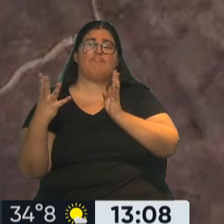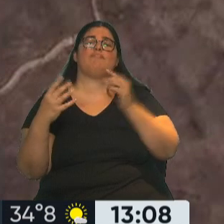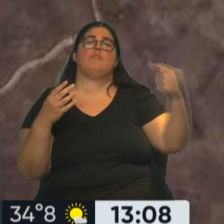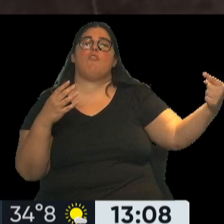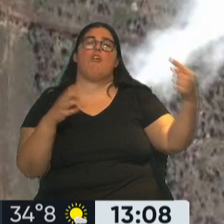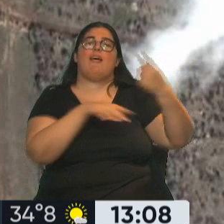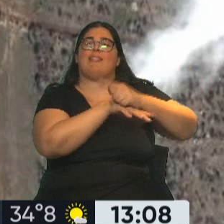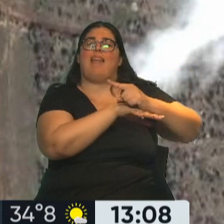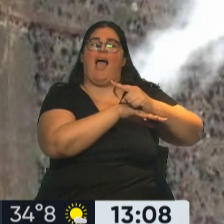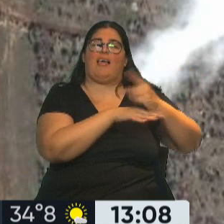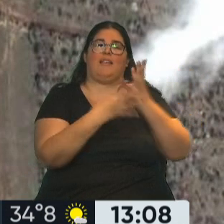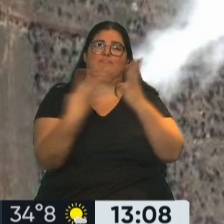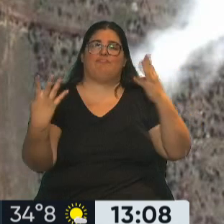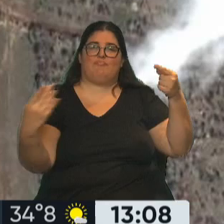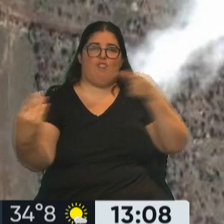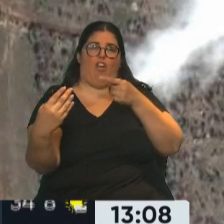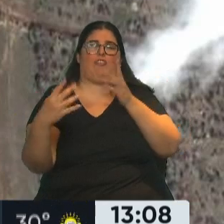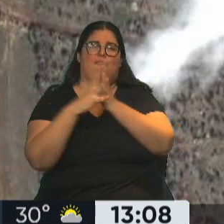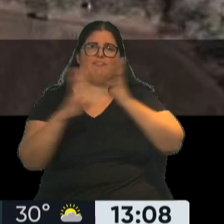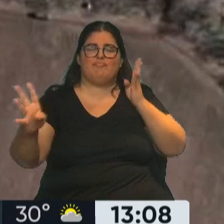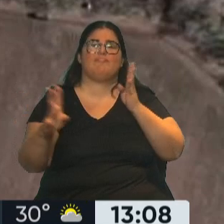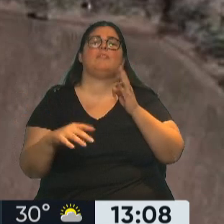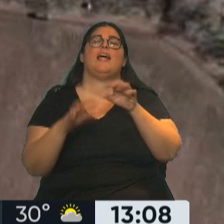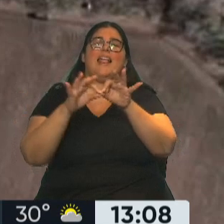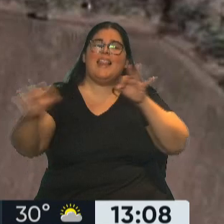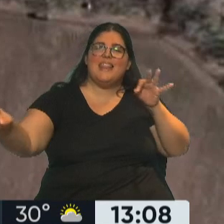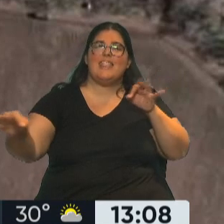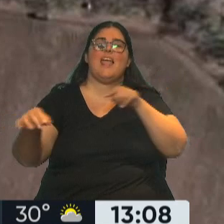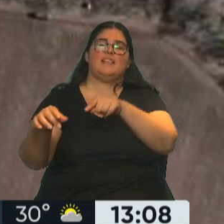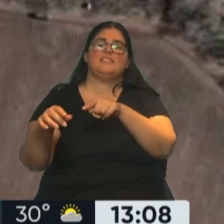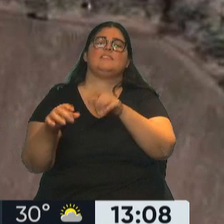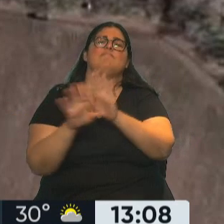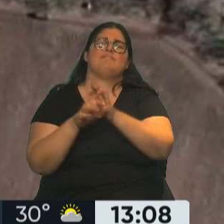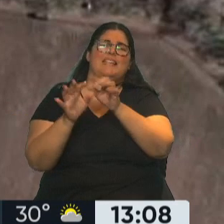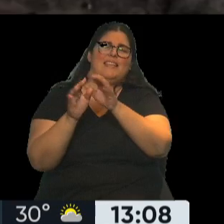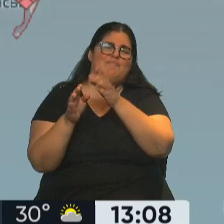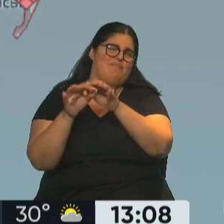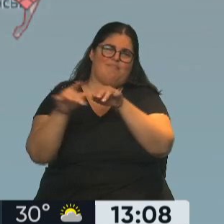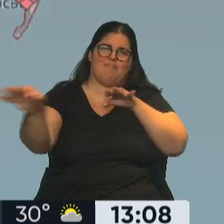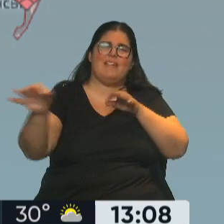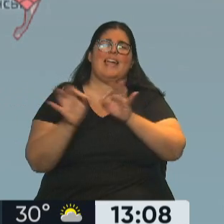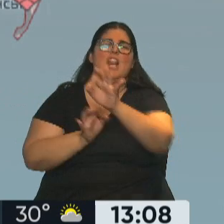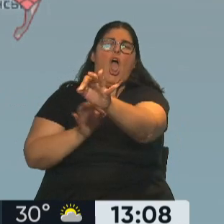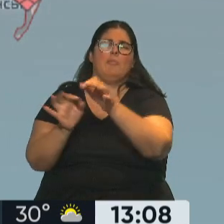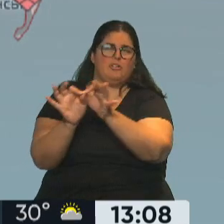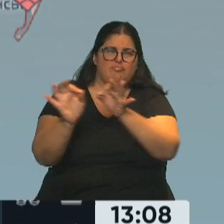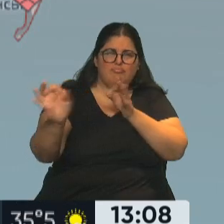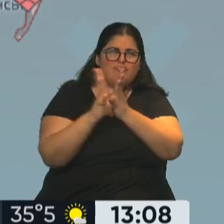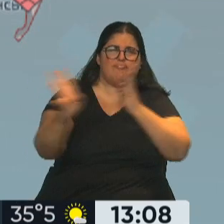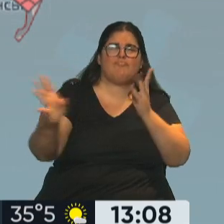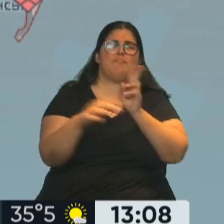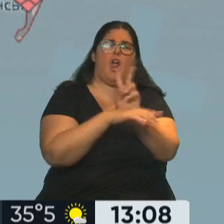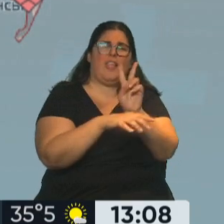y Campos minados conocidos Como líneas surovi kín que se extienden por decenas de kilómetros en esta dirección